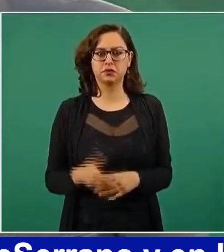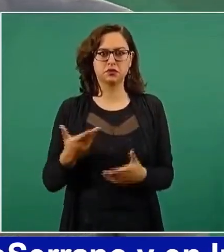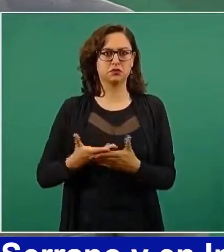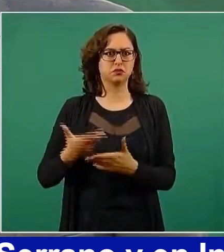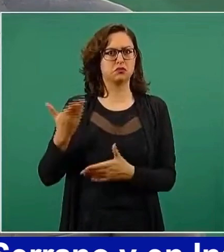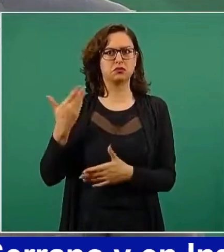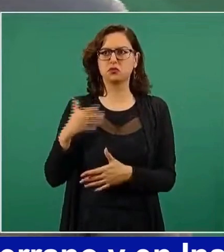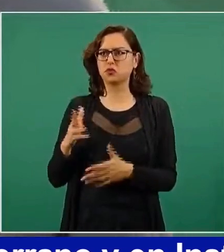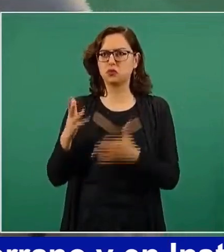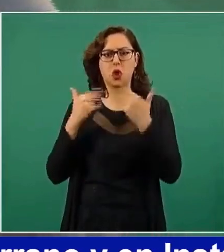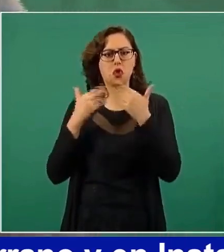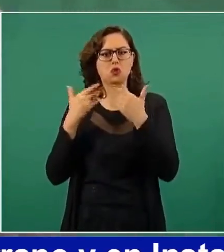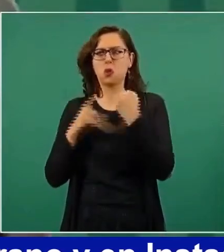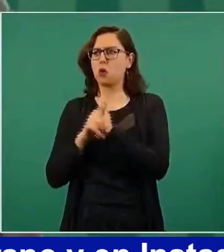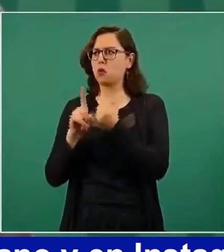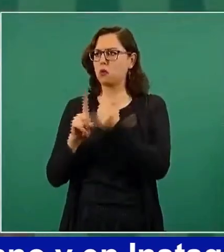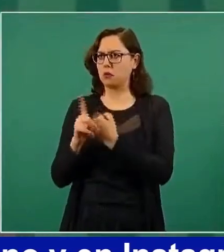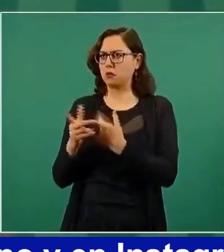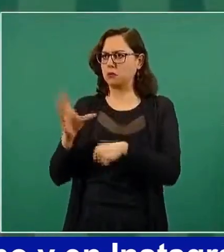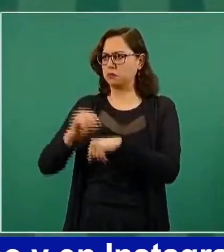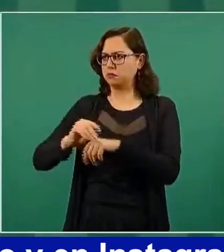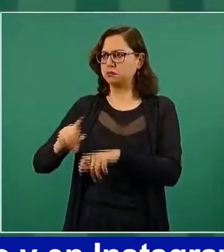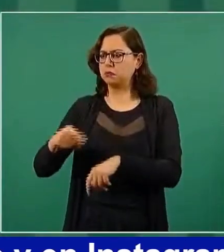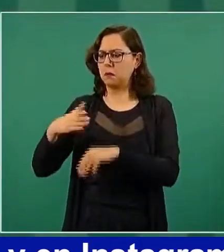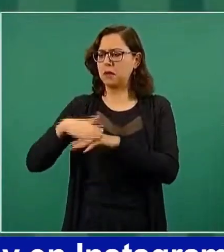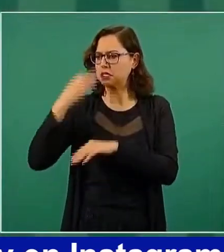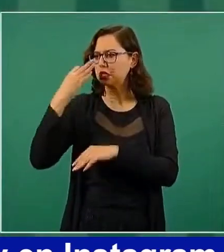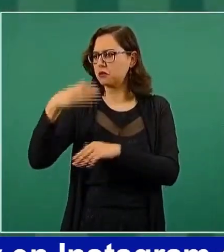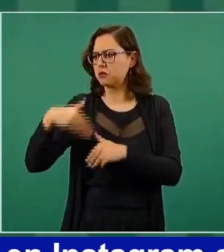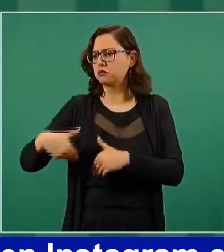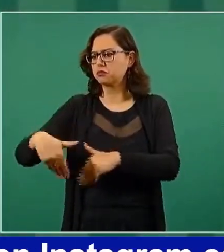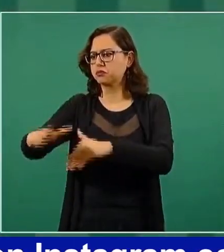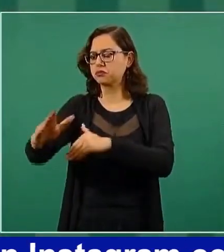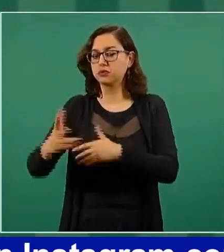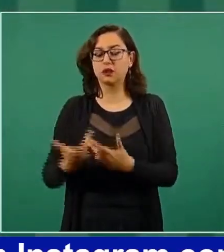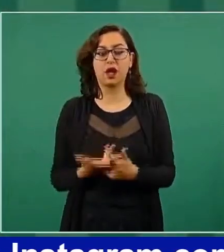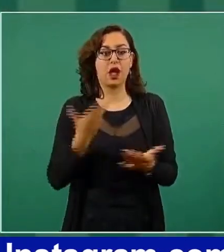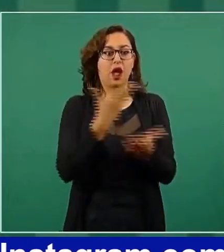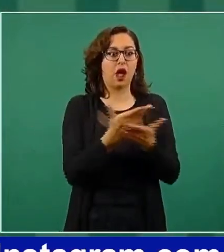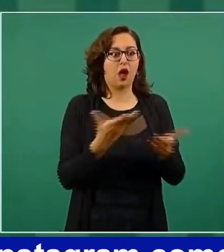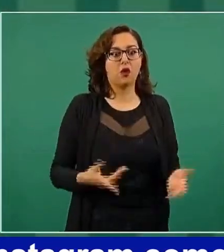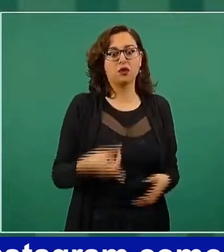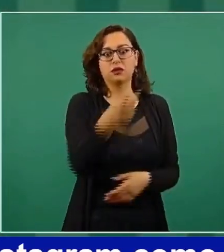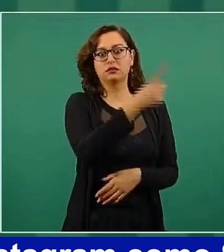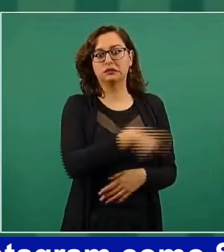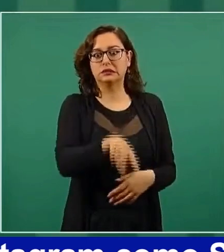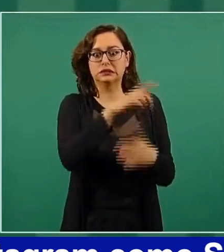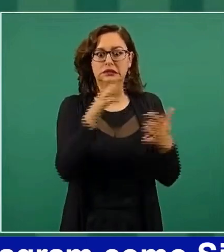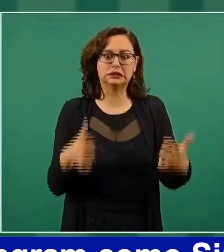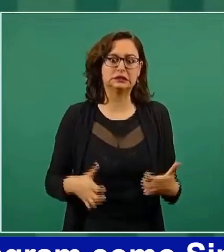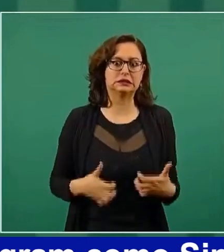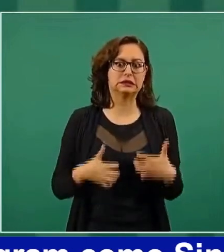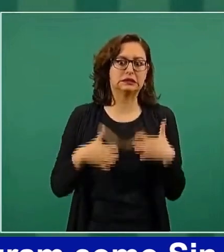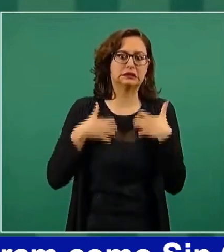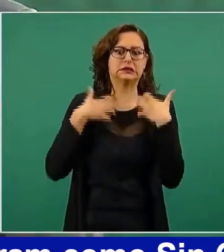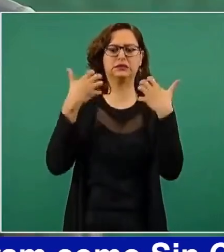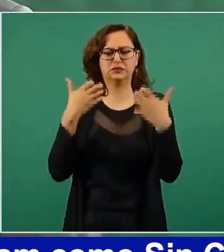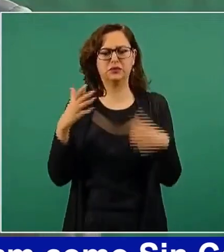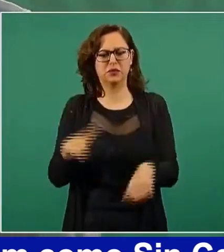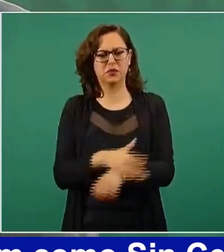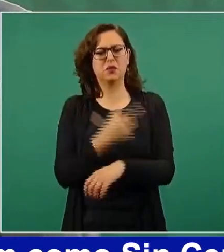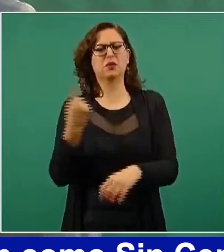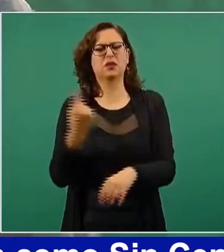vestiduras los intelectuales, porque lo que quieren es que el